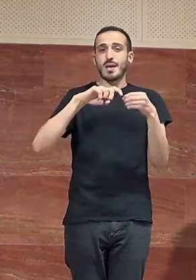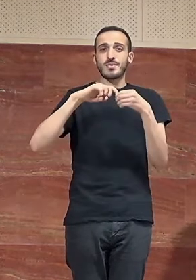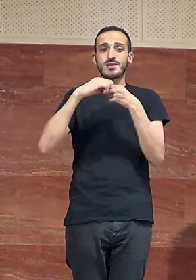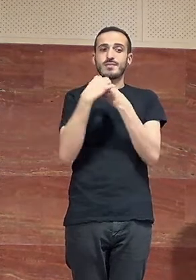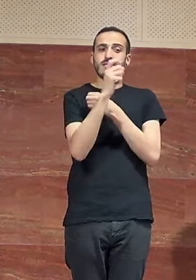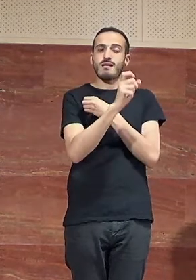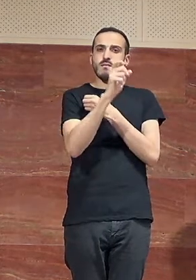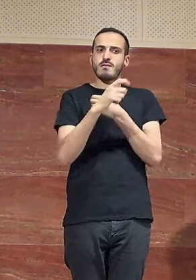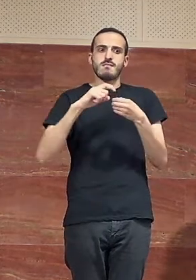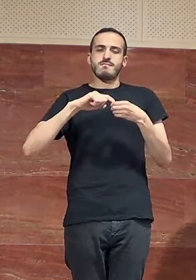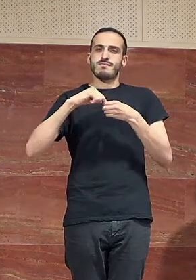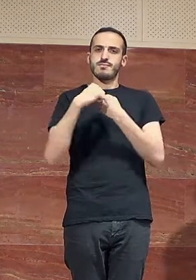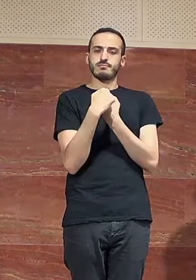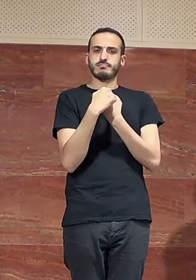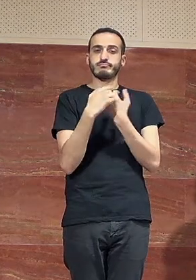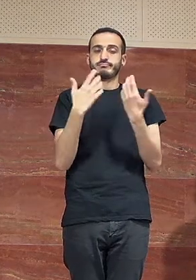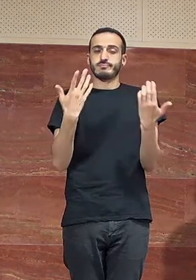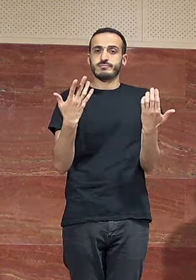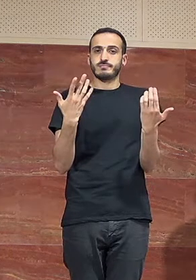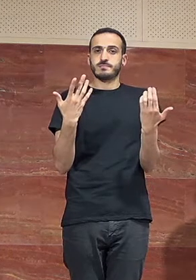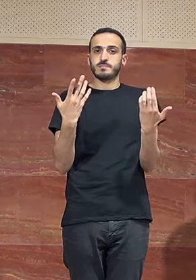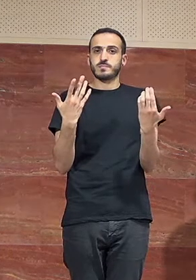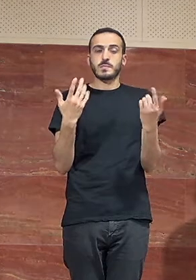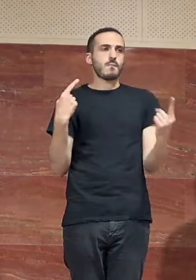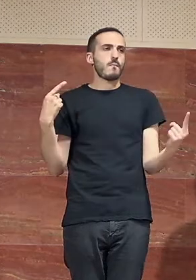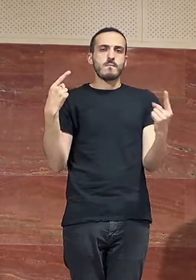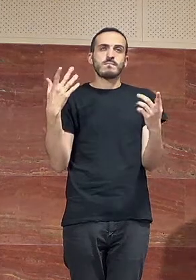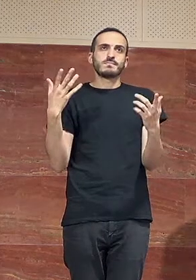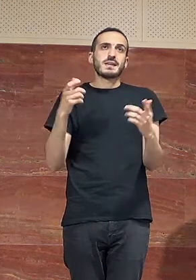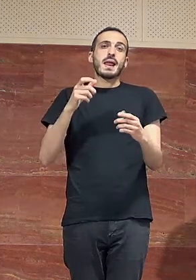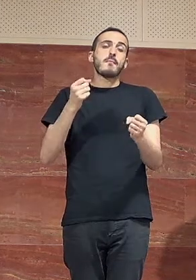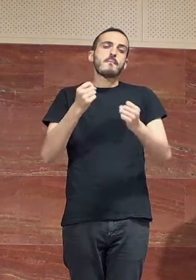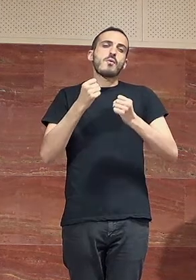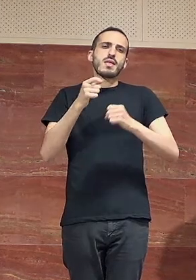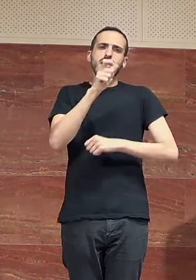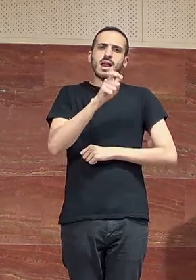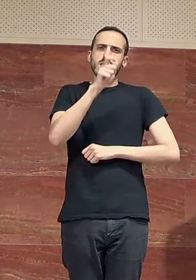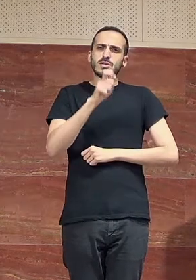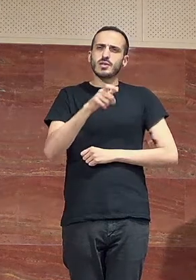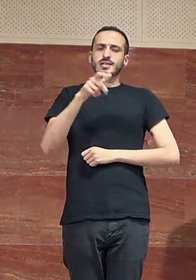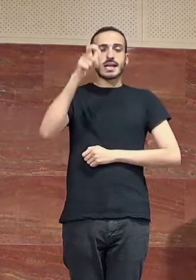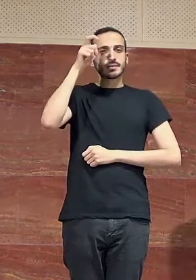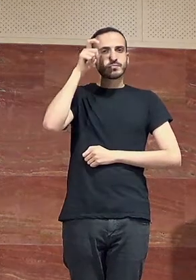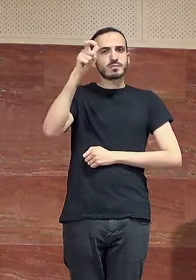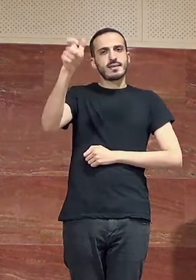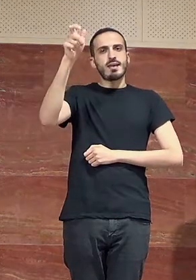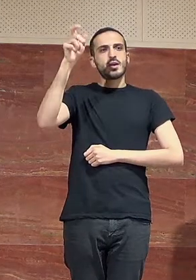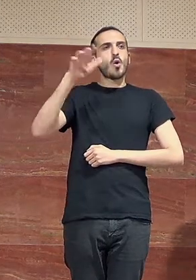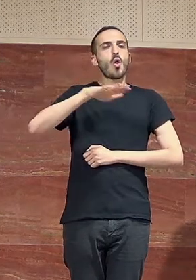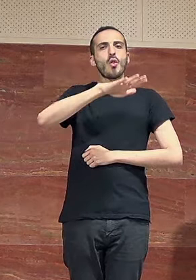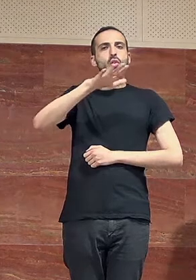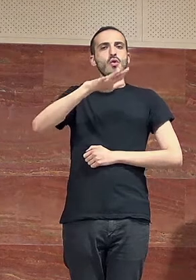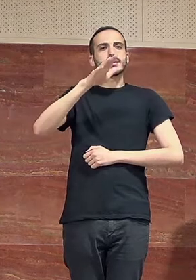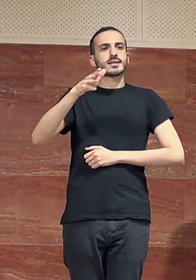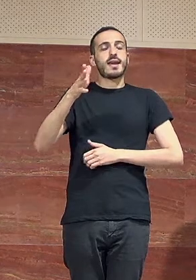usuario. Eso es en lo que consiste el poder generar de forma artificial esas aldeas de nuevo o esos sitios que